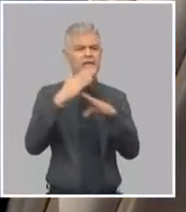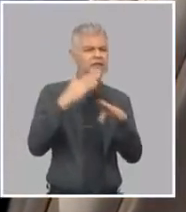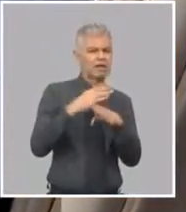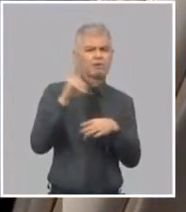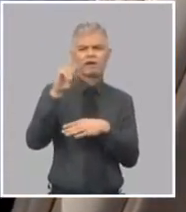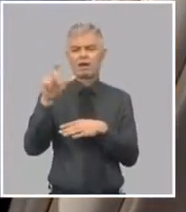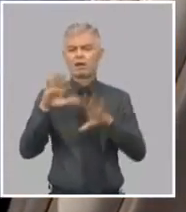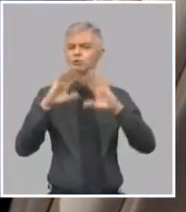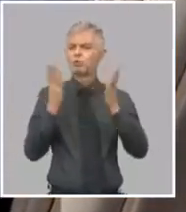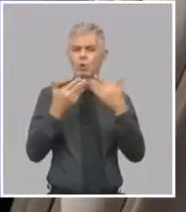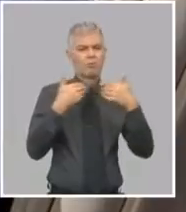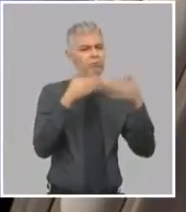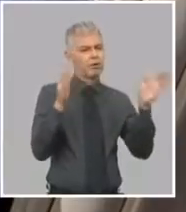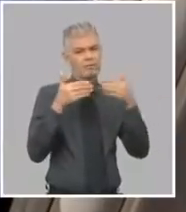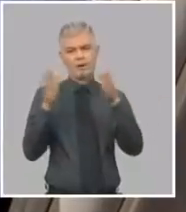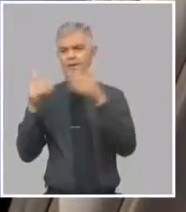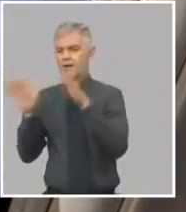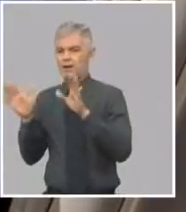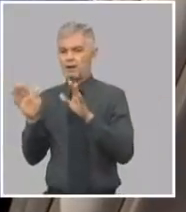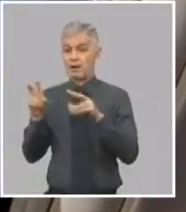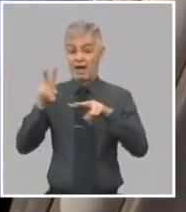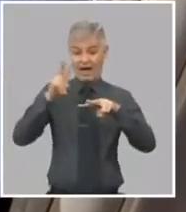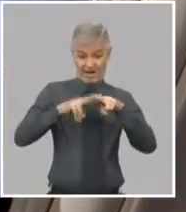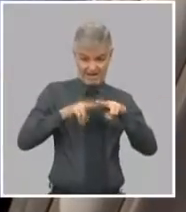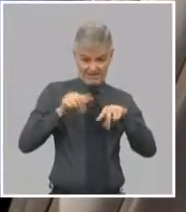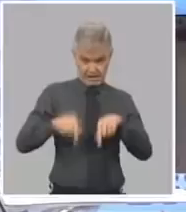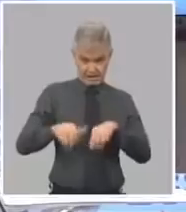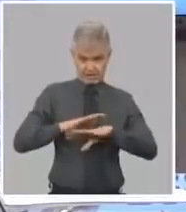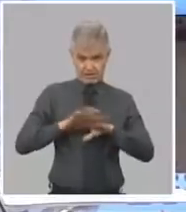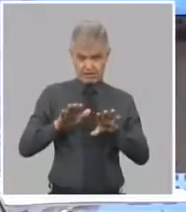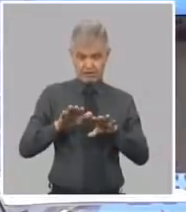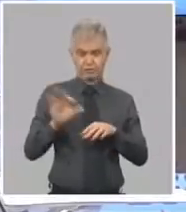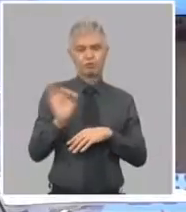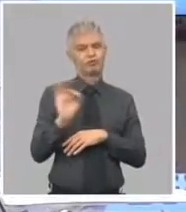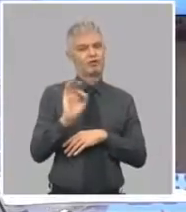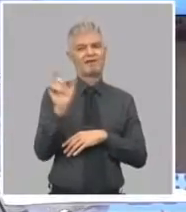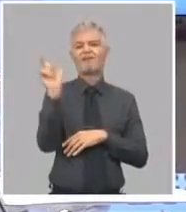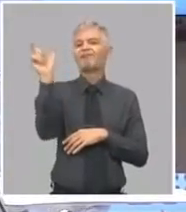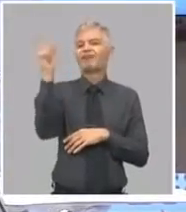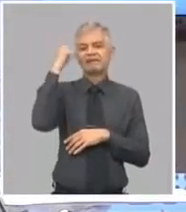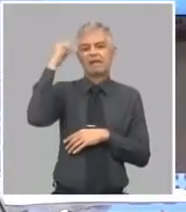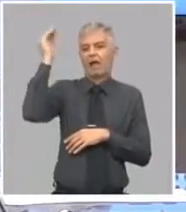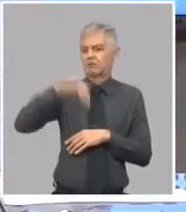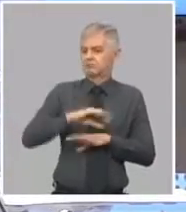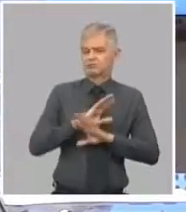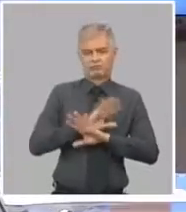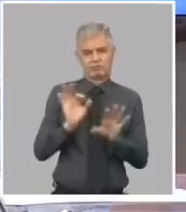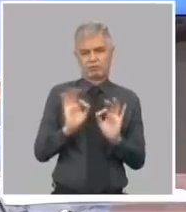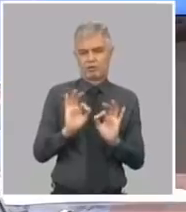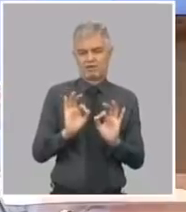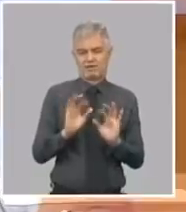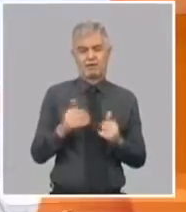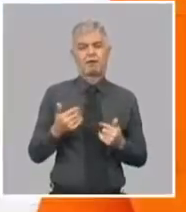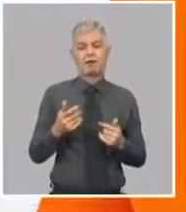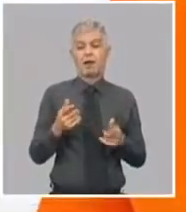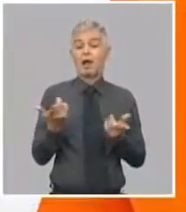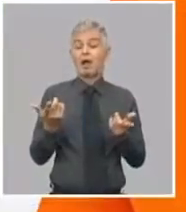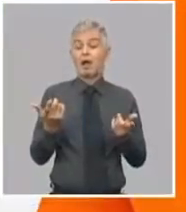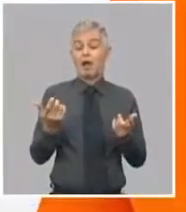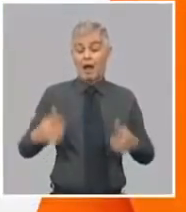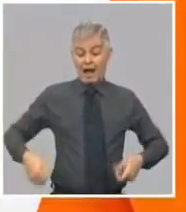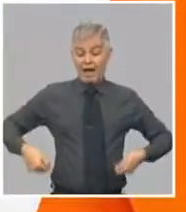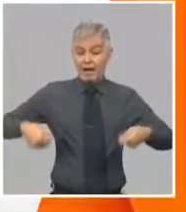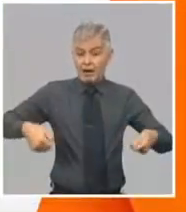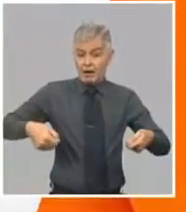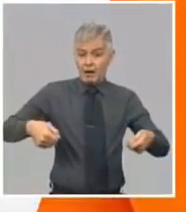también están abiertos. todos los En el de La aeropuertos Habana internacionales. no hay fecha fijada Por el todavía, momento ministro. no tenemos fecha para La Habana. Se ratifica la limitación de equipaje hasta 2 piezas